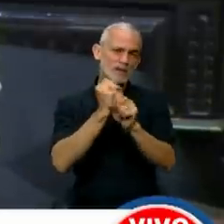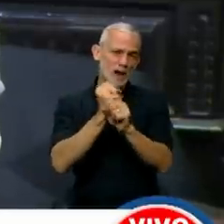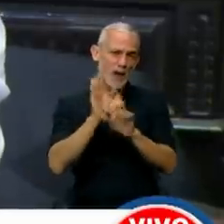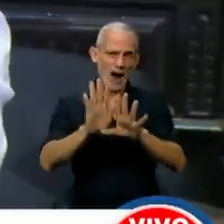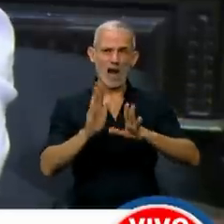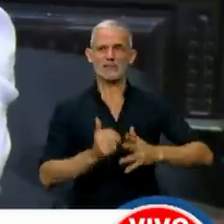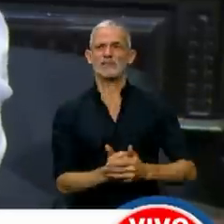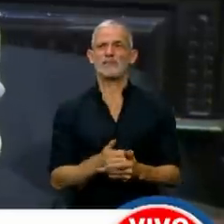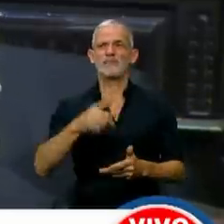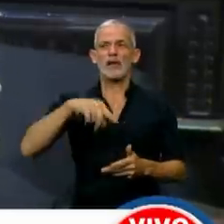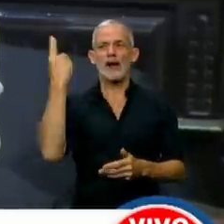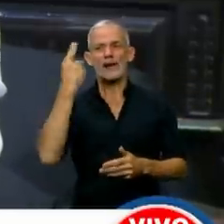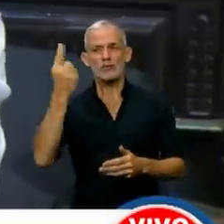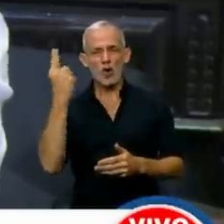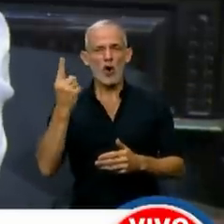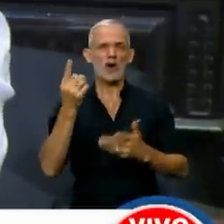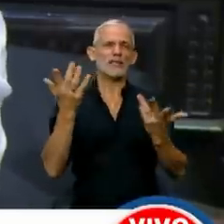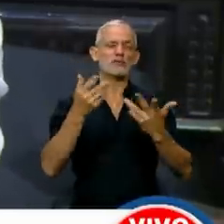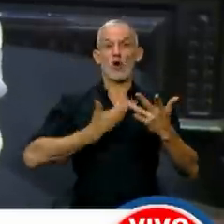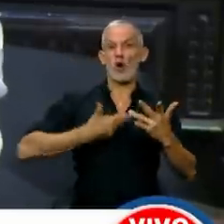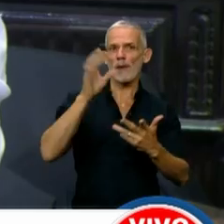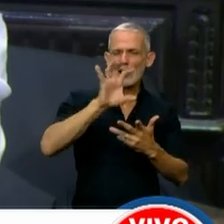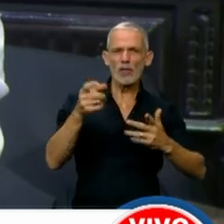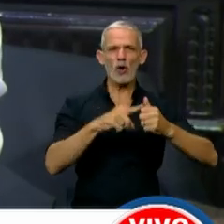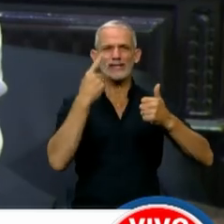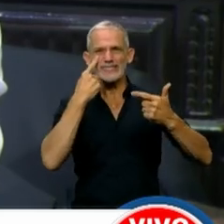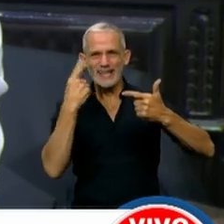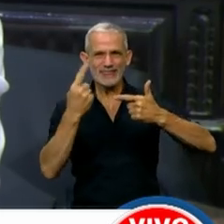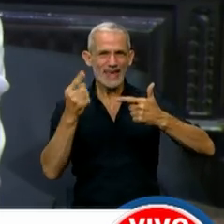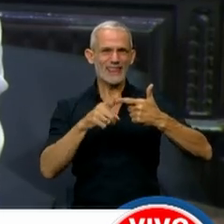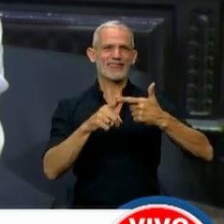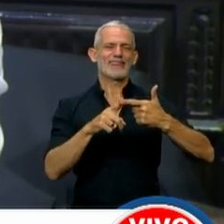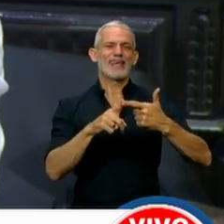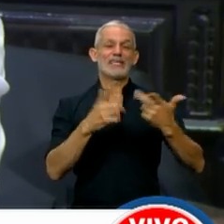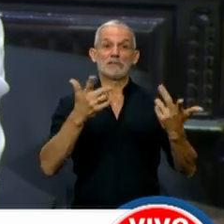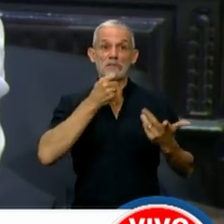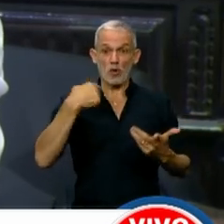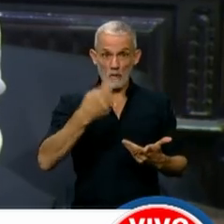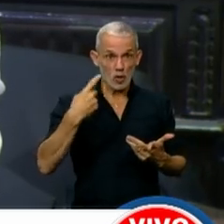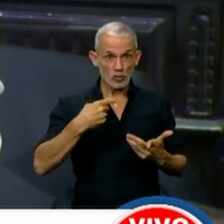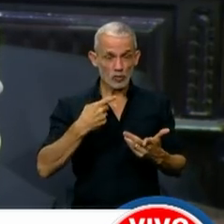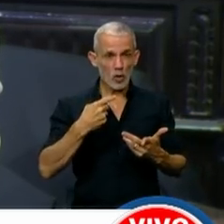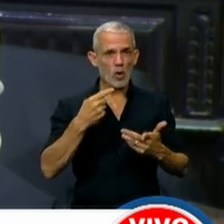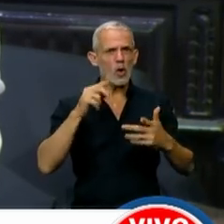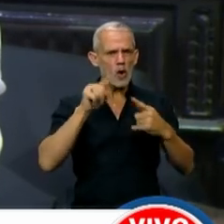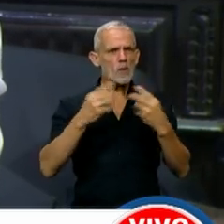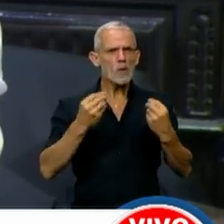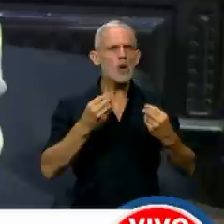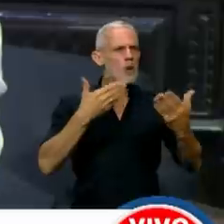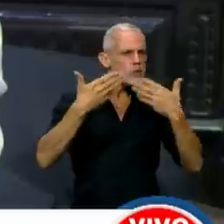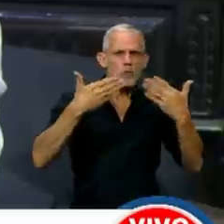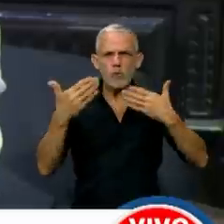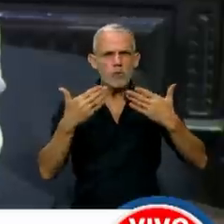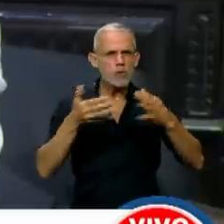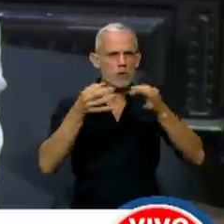los rectores los gobernadores los intendentes si nosotros nos proponemos trabajar y dialogar